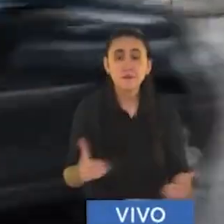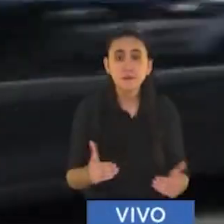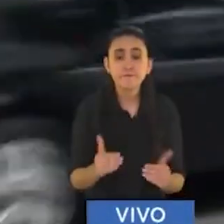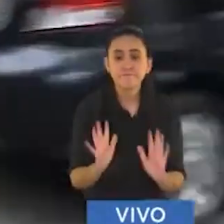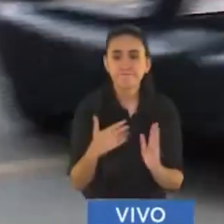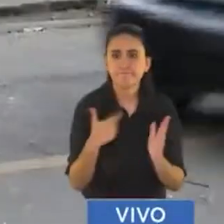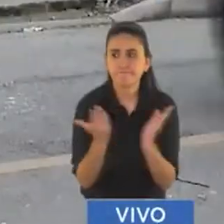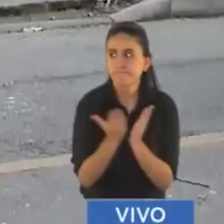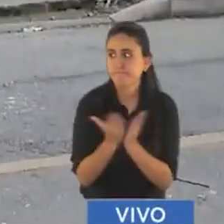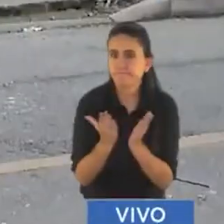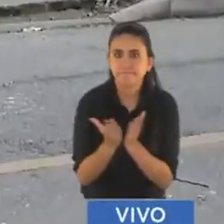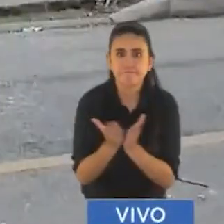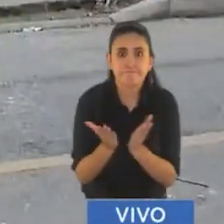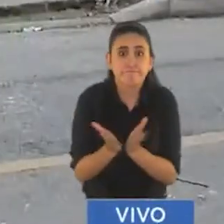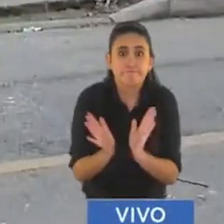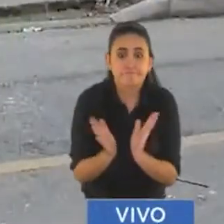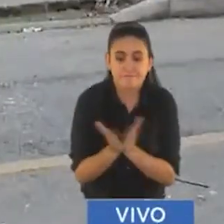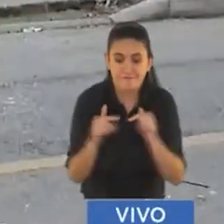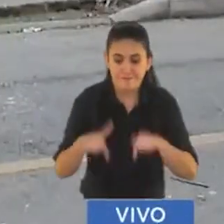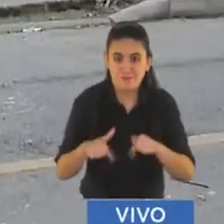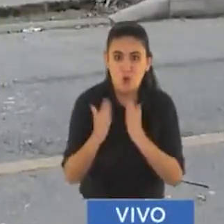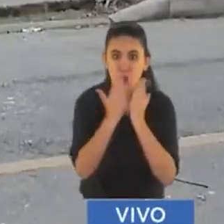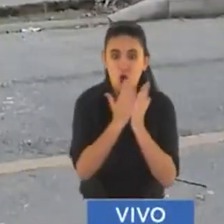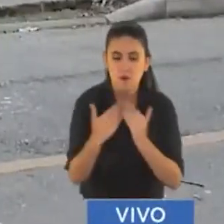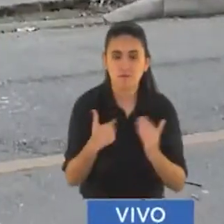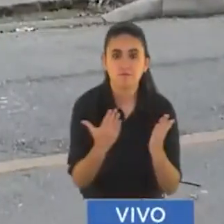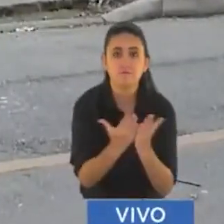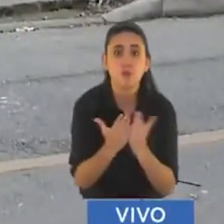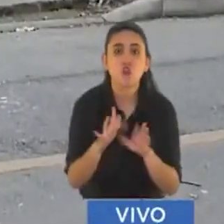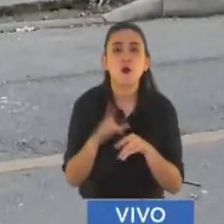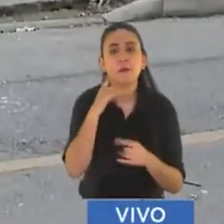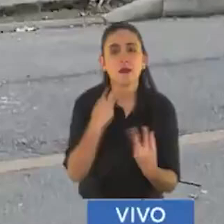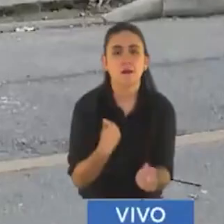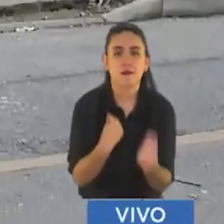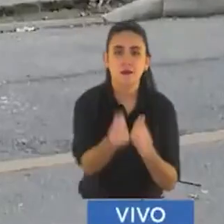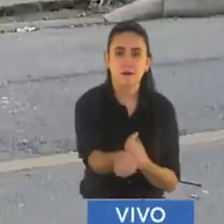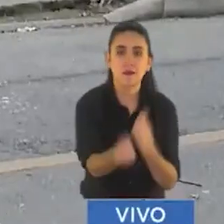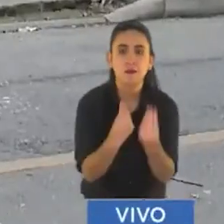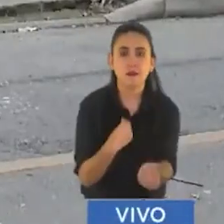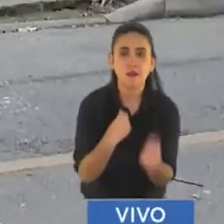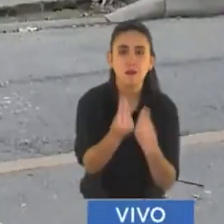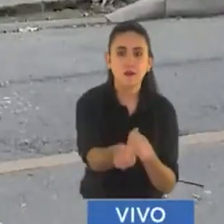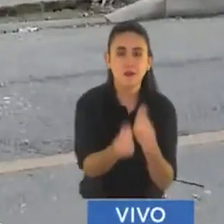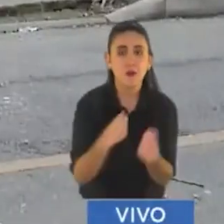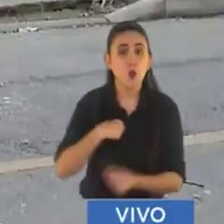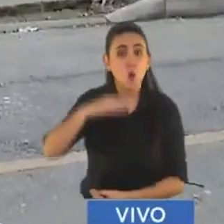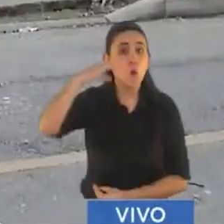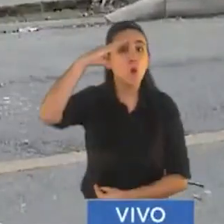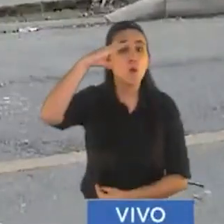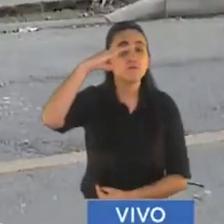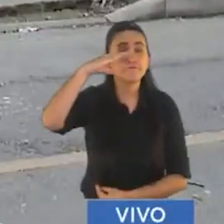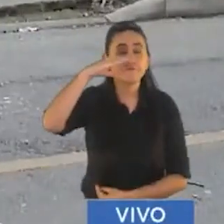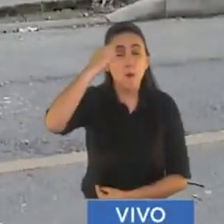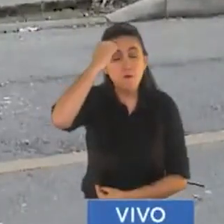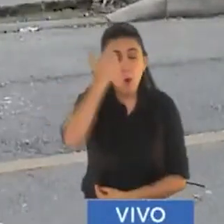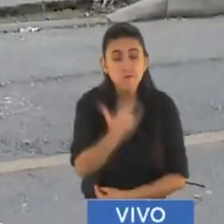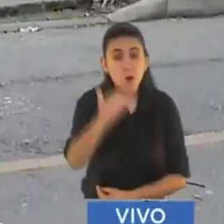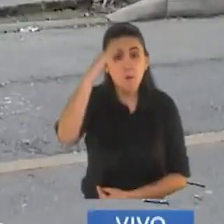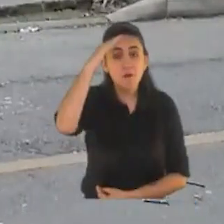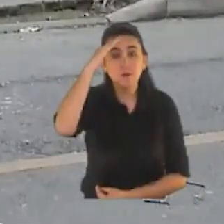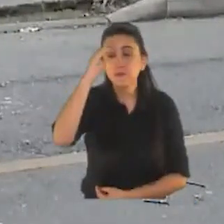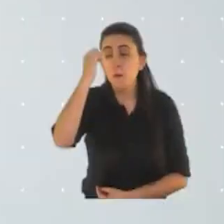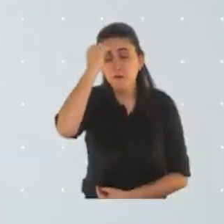estudiar aquí justamente en este colegio a través de pico y placa porque los profesores que no dan abasto